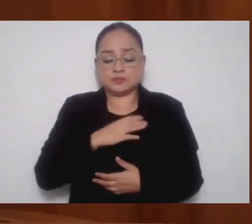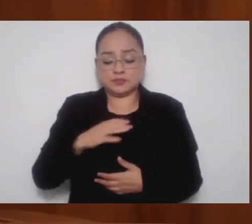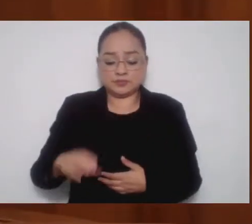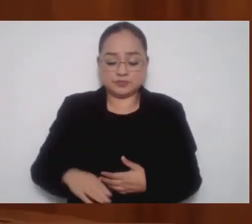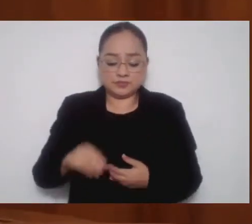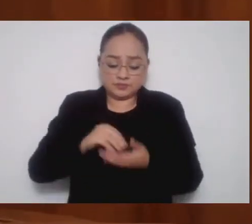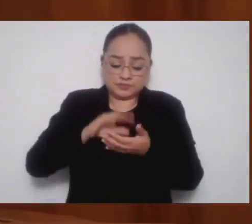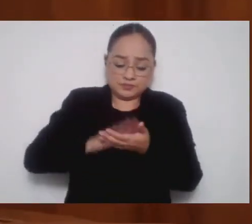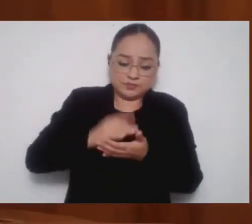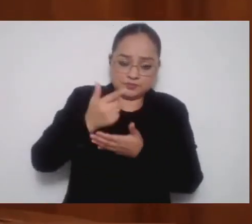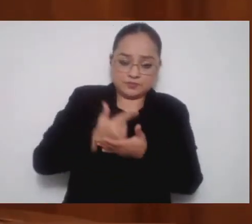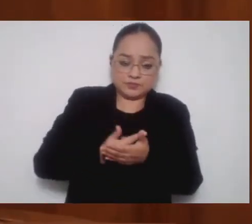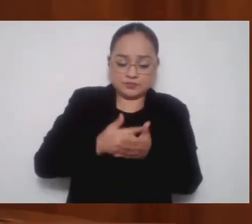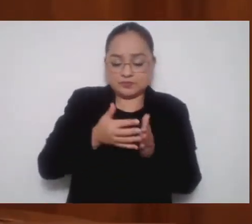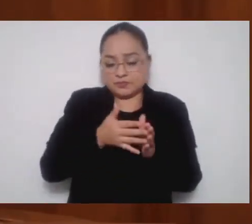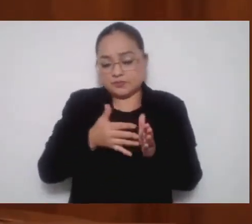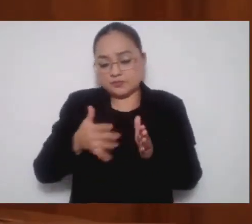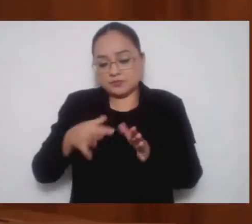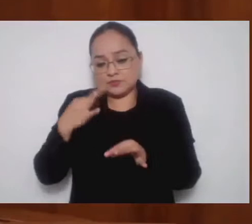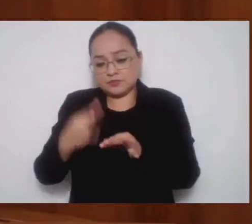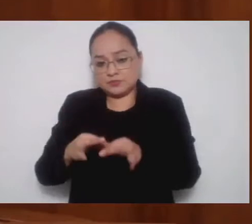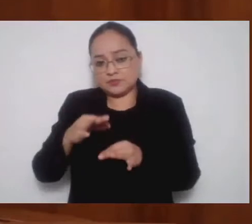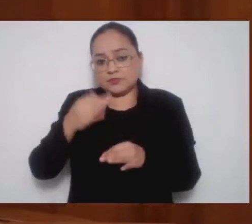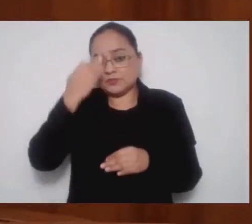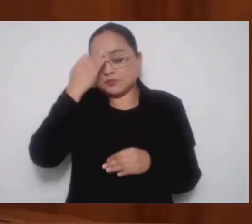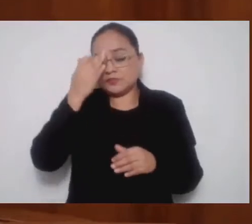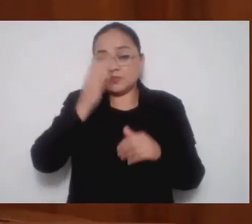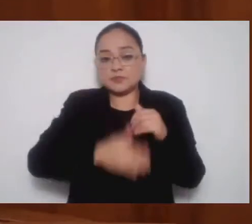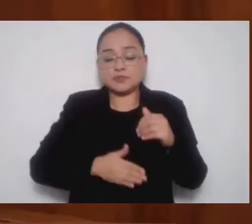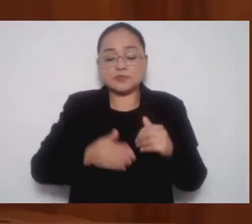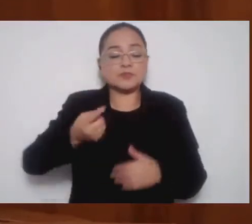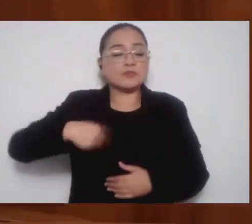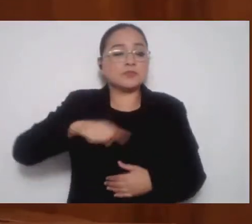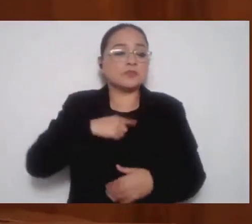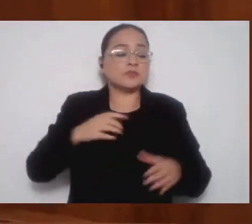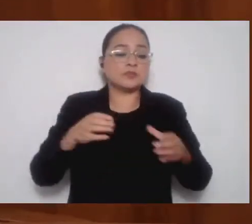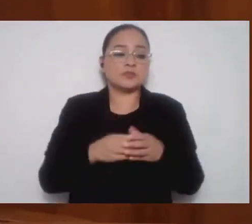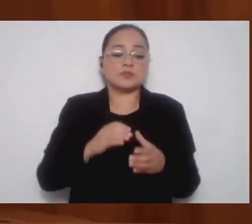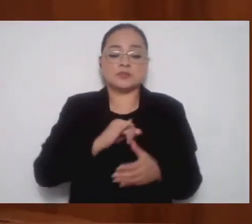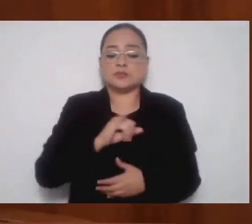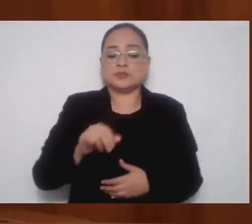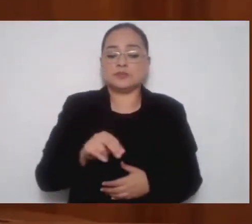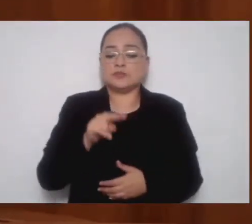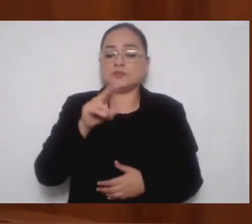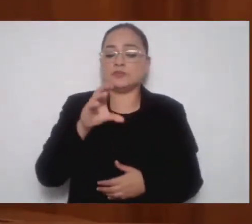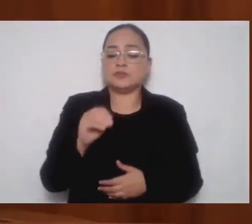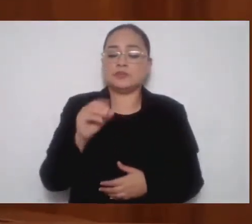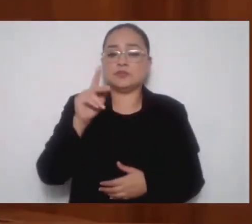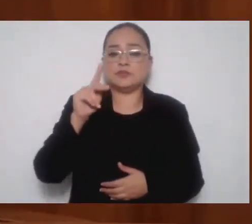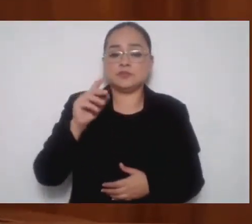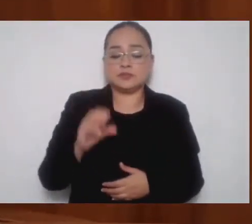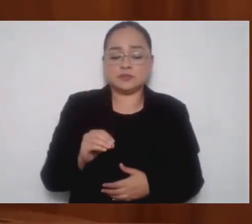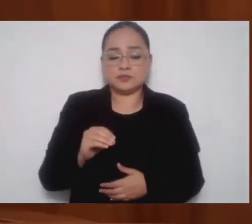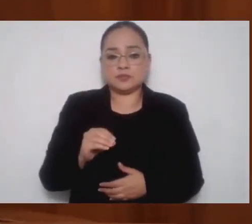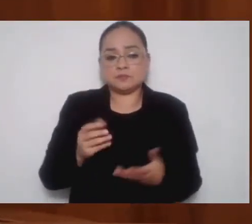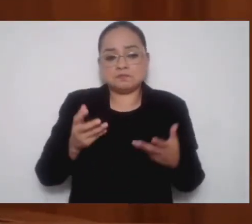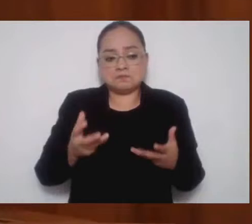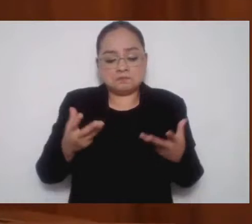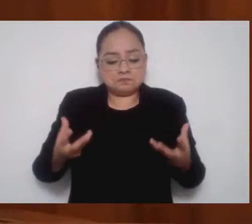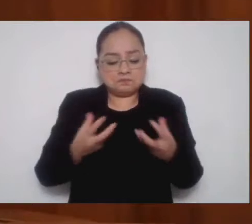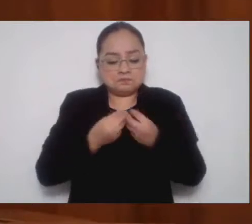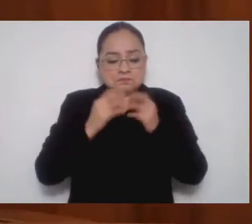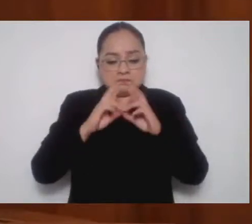y concluido el plazo correspondiente, quienes integramos la Junta de Coordinación Política,